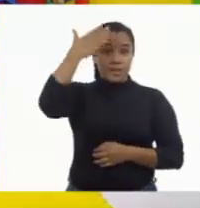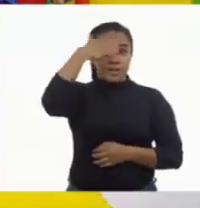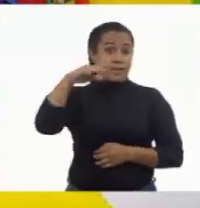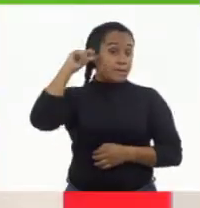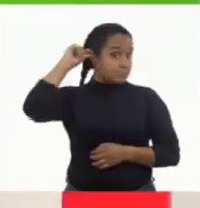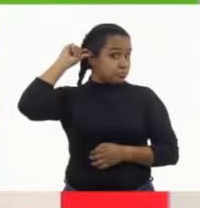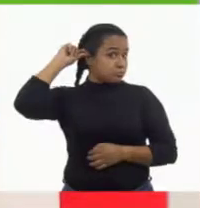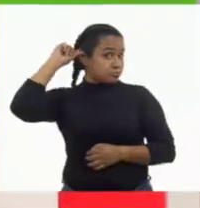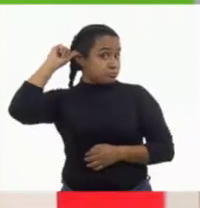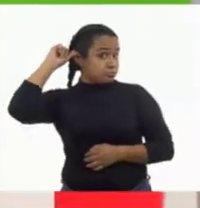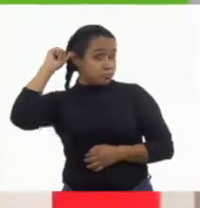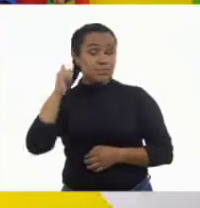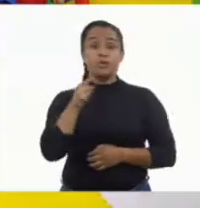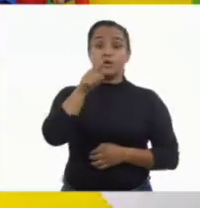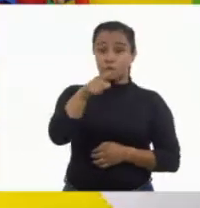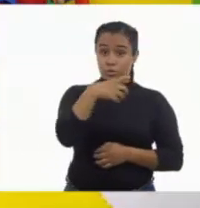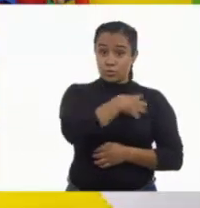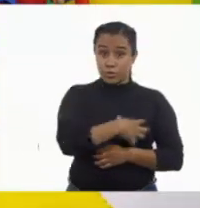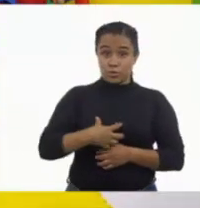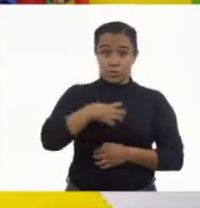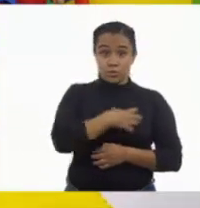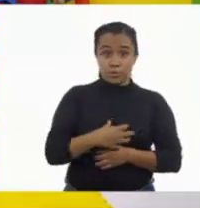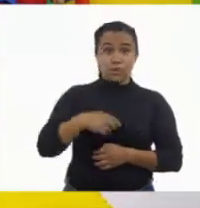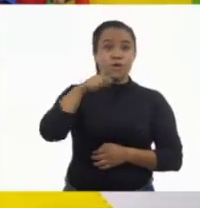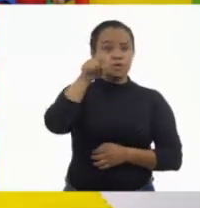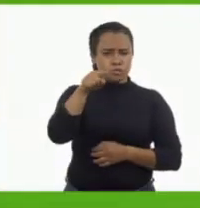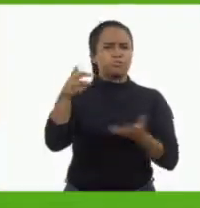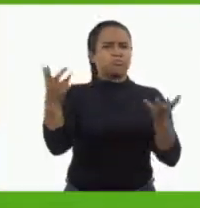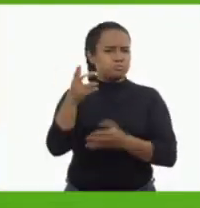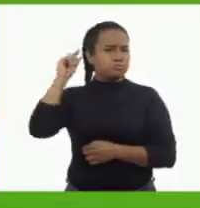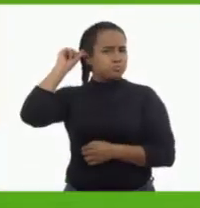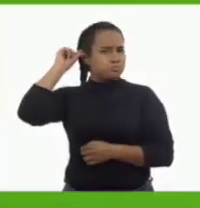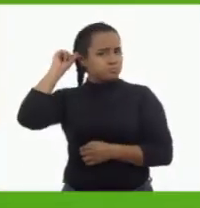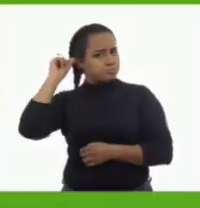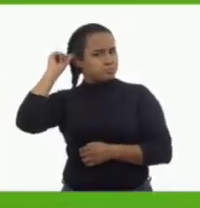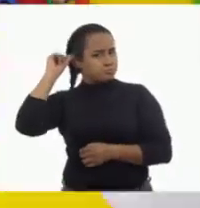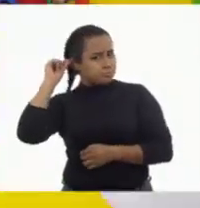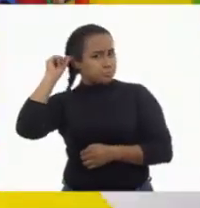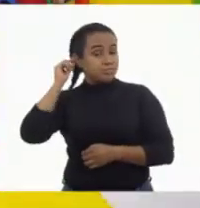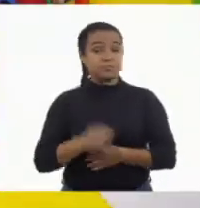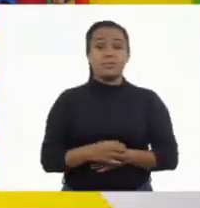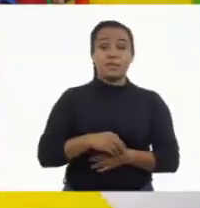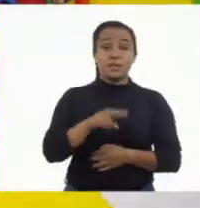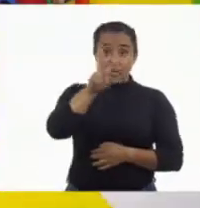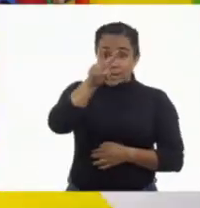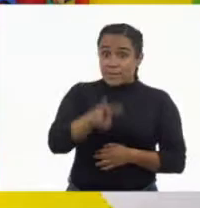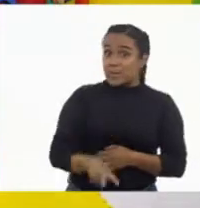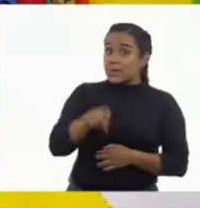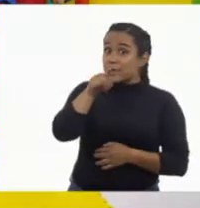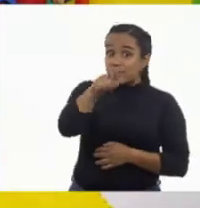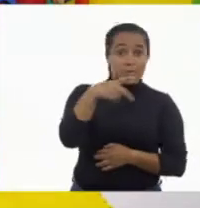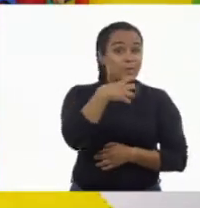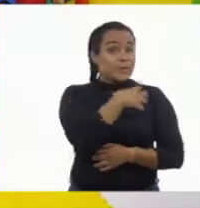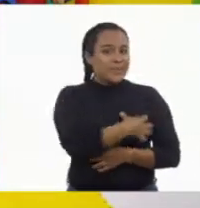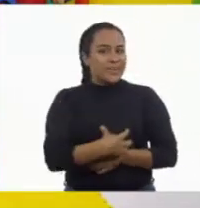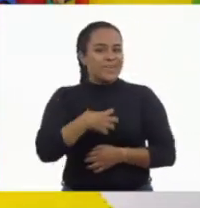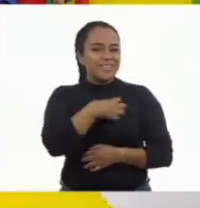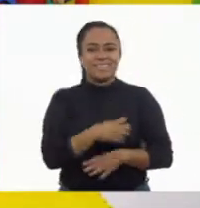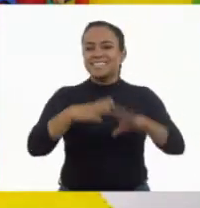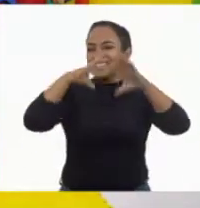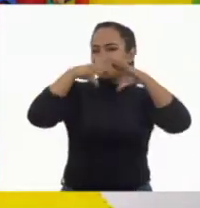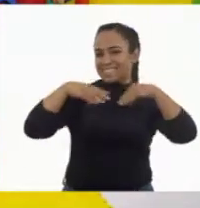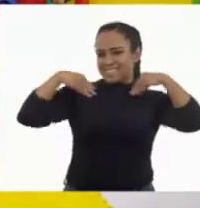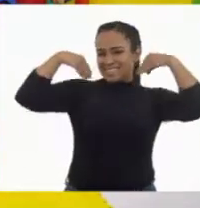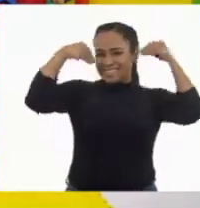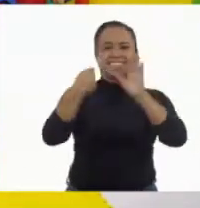oreja. Si estás contento y lo sabes, tira tu oreja. Si en verdad estás contento, tu sonrisa